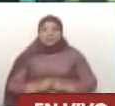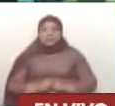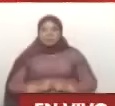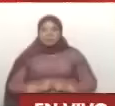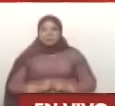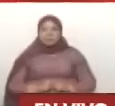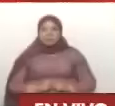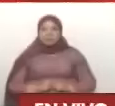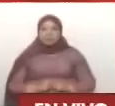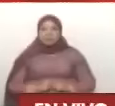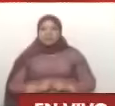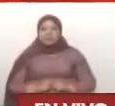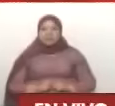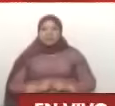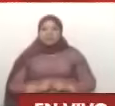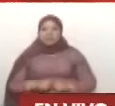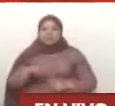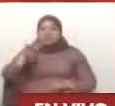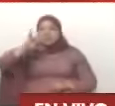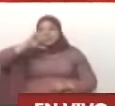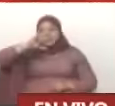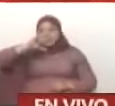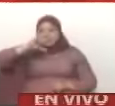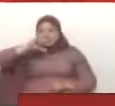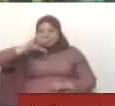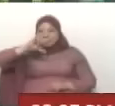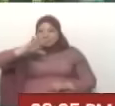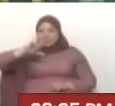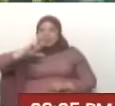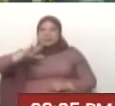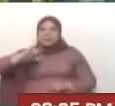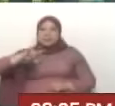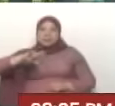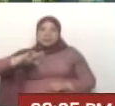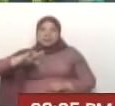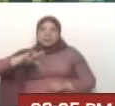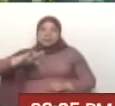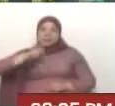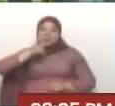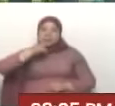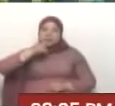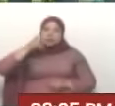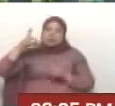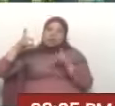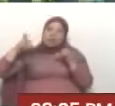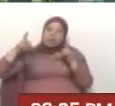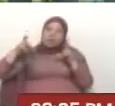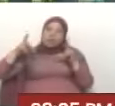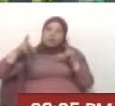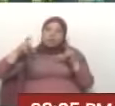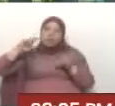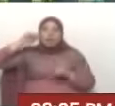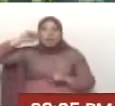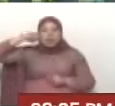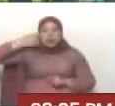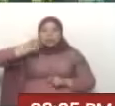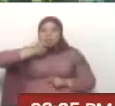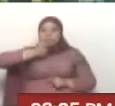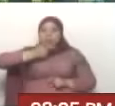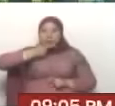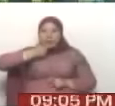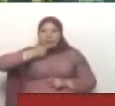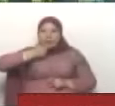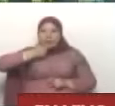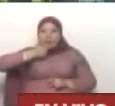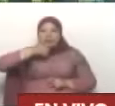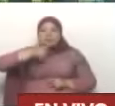Ah, para Instagram. No la pelo. Esta foto de recuerdo bonito.